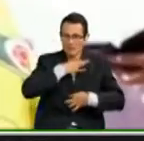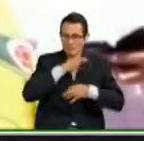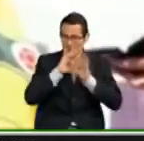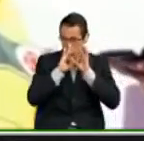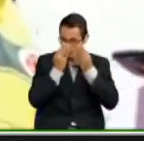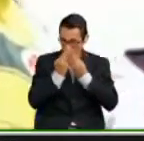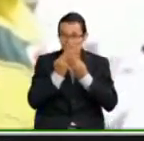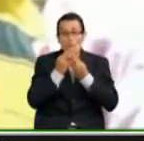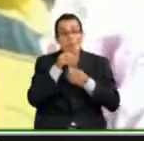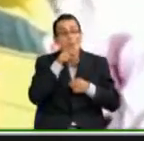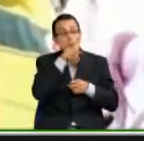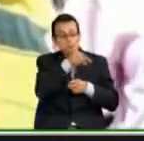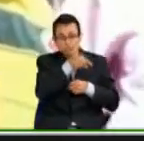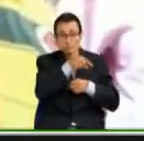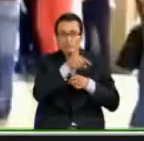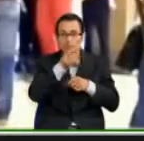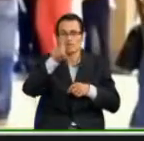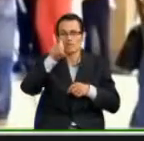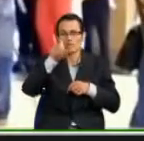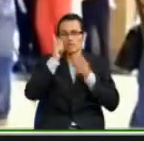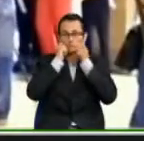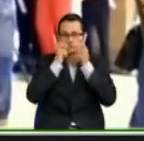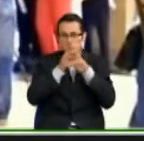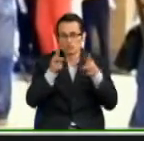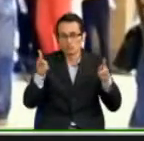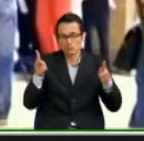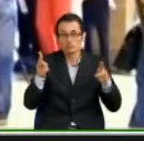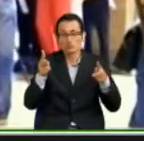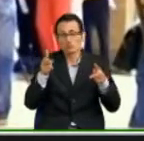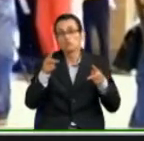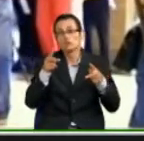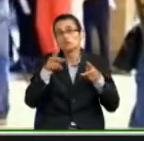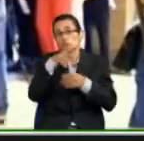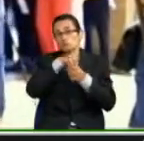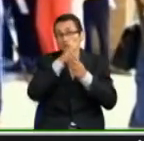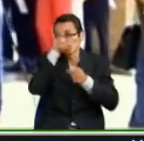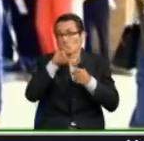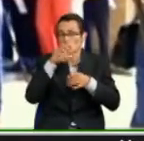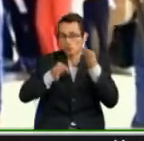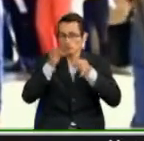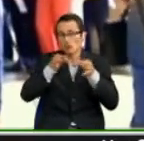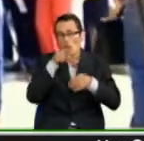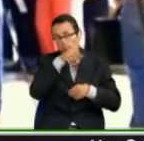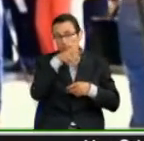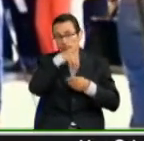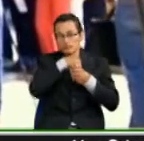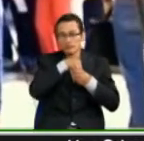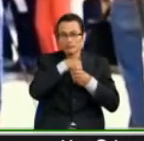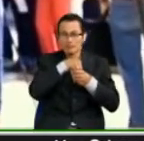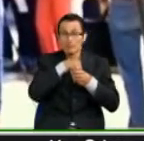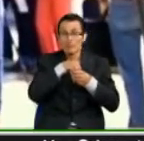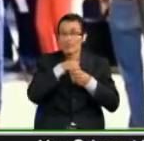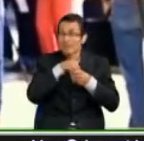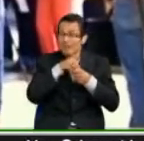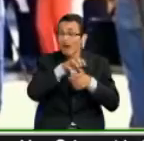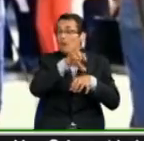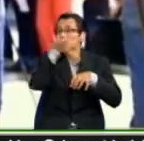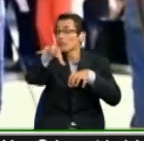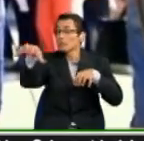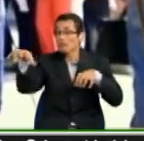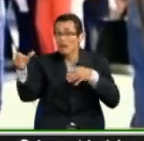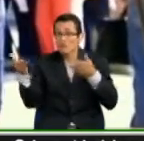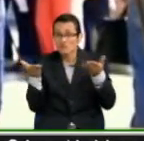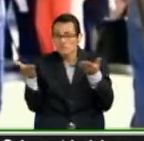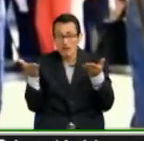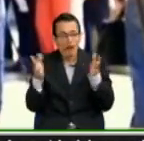están laborando 6 personas, incluyendo el juez. De tomarse esta decisión, se disminuiría casi en la mitad de